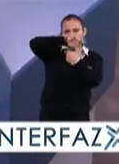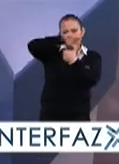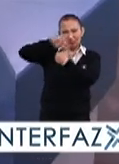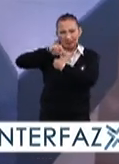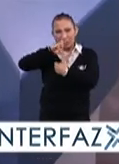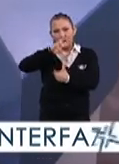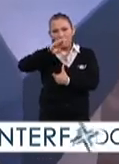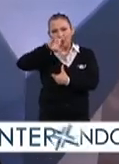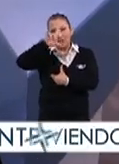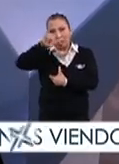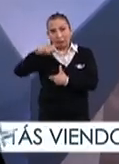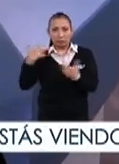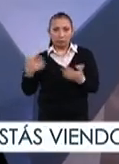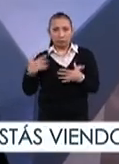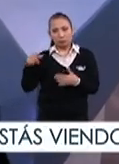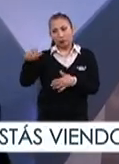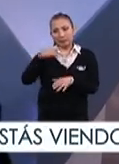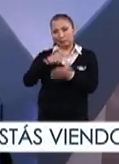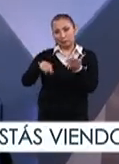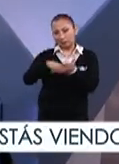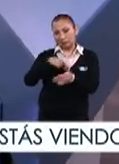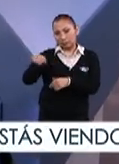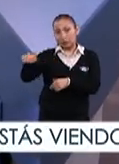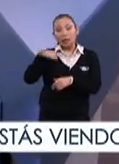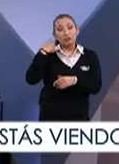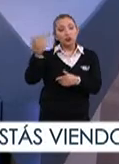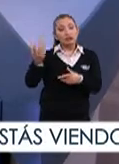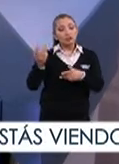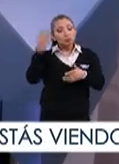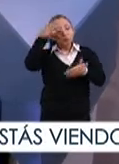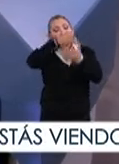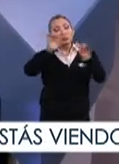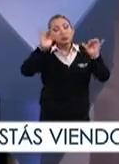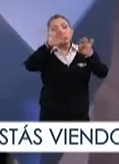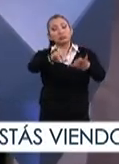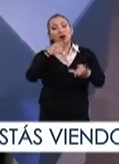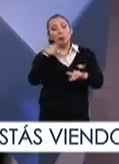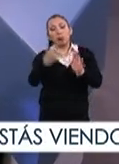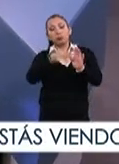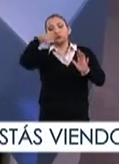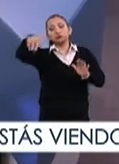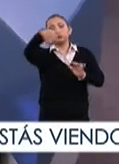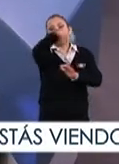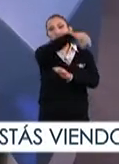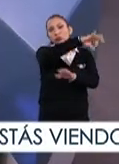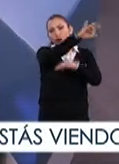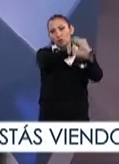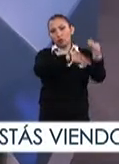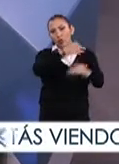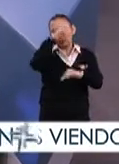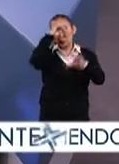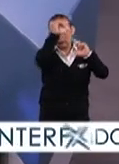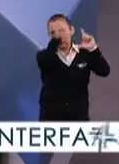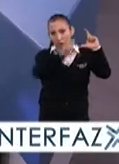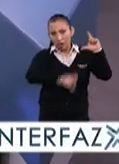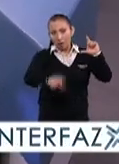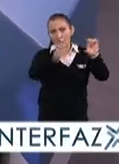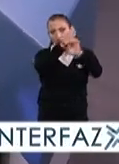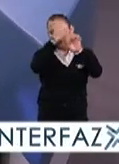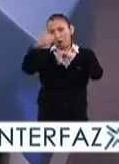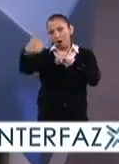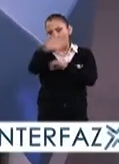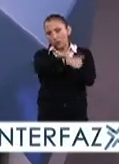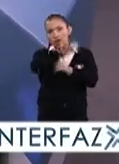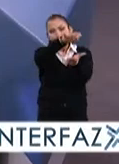huracán Huila, así que, bueno, pues estos foros que han estado siendo itinerantes en todo lo que es el país, los estados, y